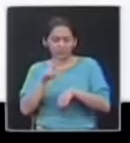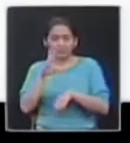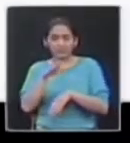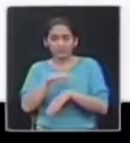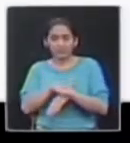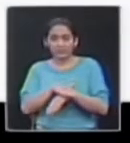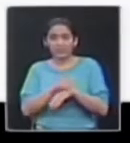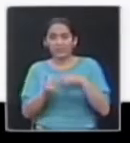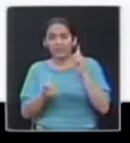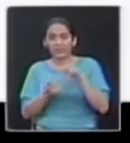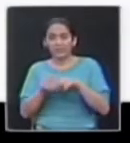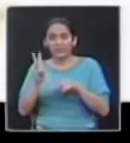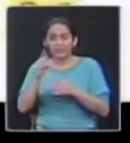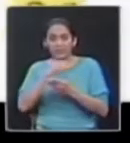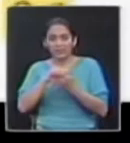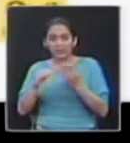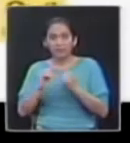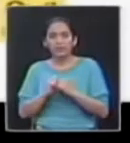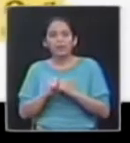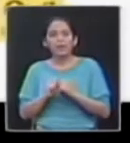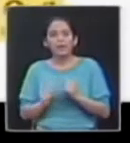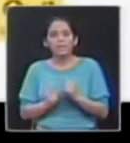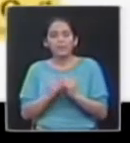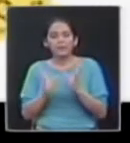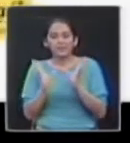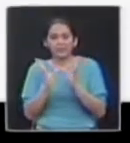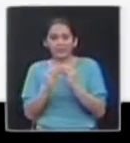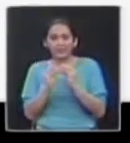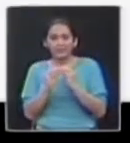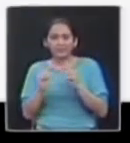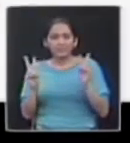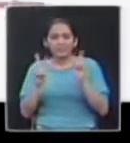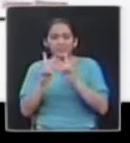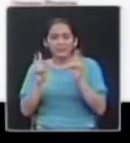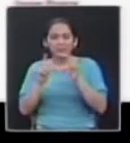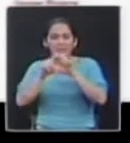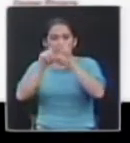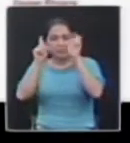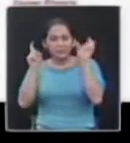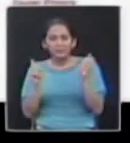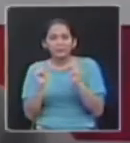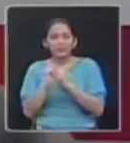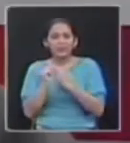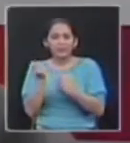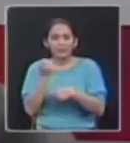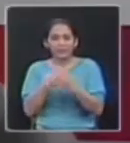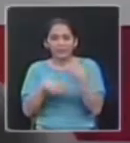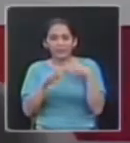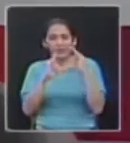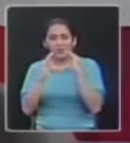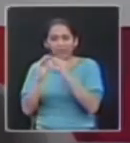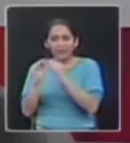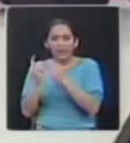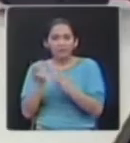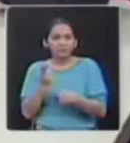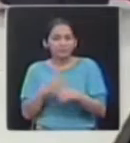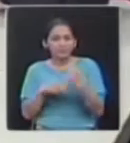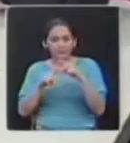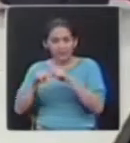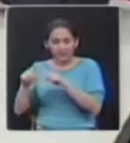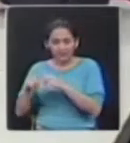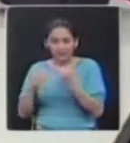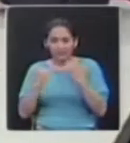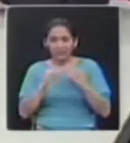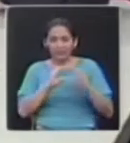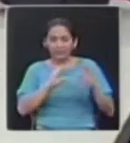inmobiliario dirigido para empresas y personas vinculadas con el sector. Quiero darle la bienvenida a Joana Suárez, jefe comercial de plusvalía.com en Guayaquil,